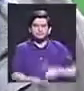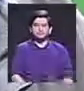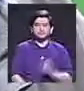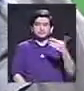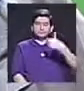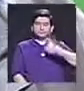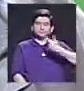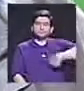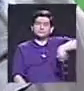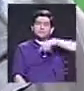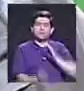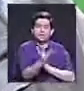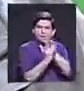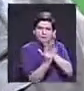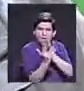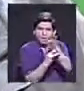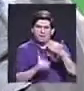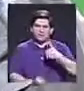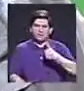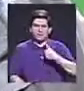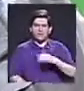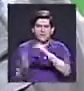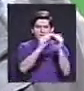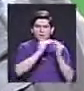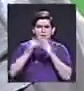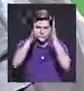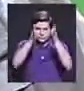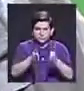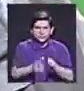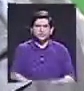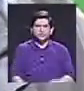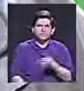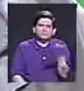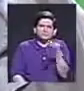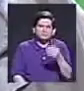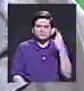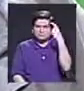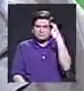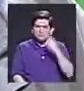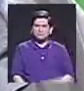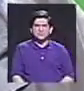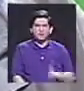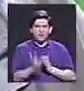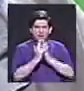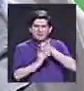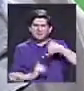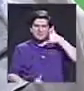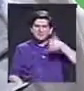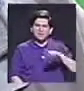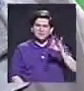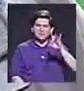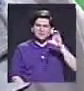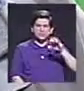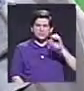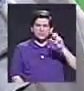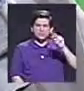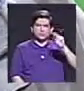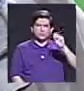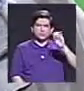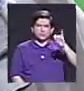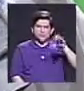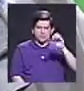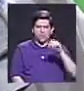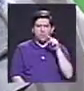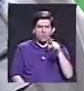Tenemos también el acceso que puede tener la ciudadanía a través de la línea telefónica 800 Consejo, que